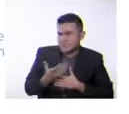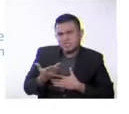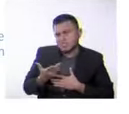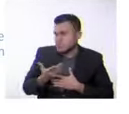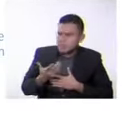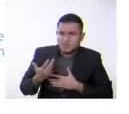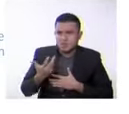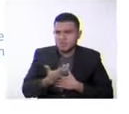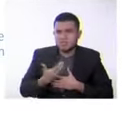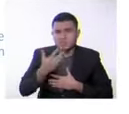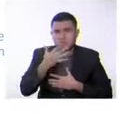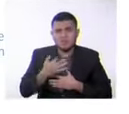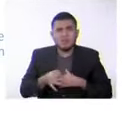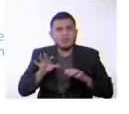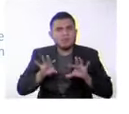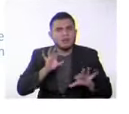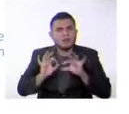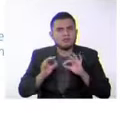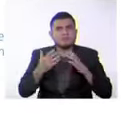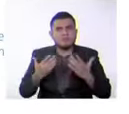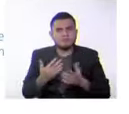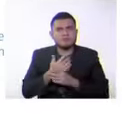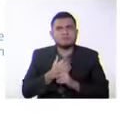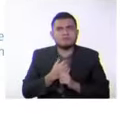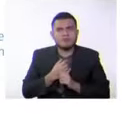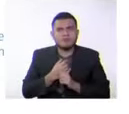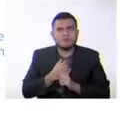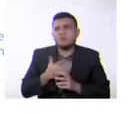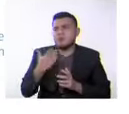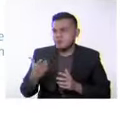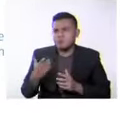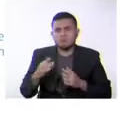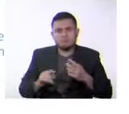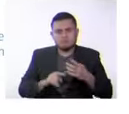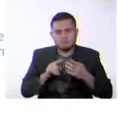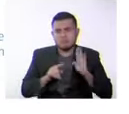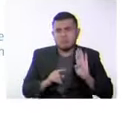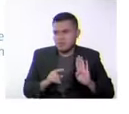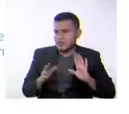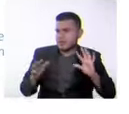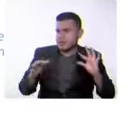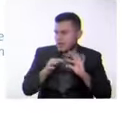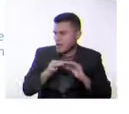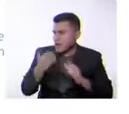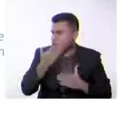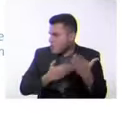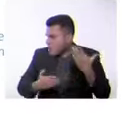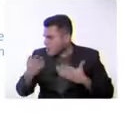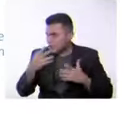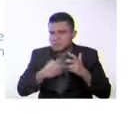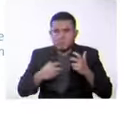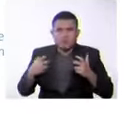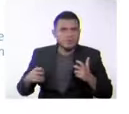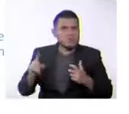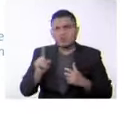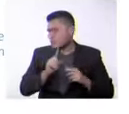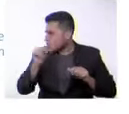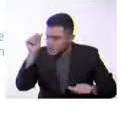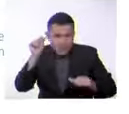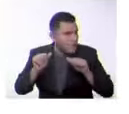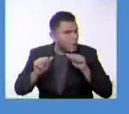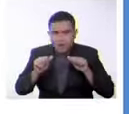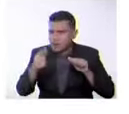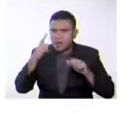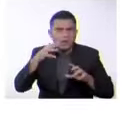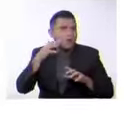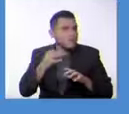todos, solo de algunos. Así es, porque hay un sector que está ligado al comercio y a la producción que no está de acuerdo.